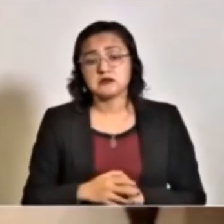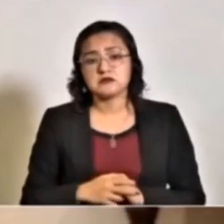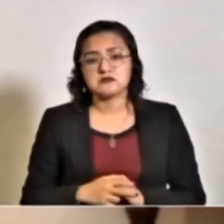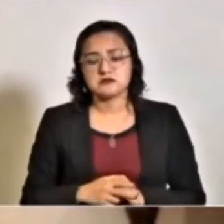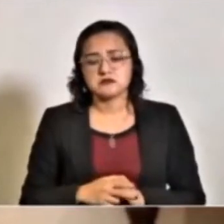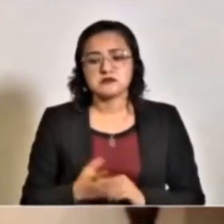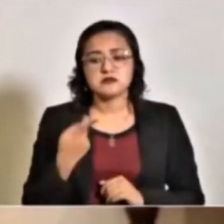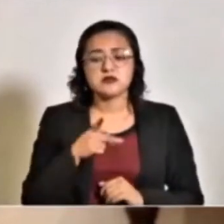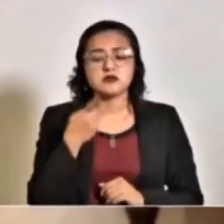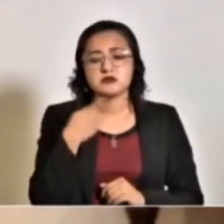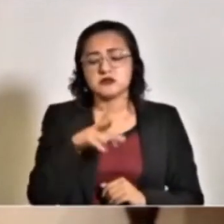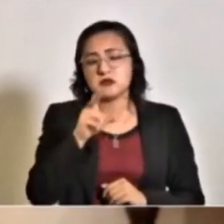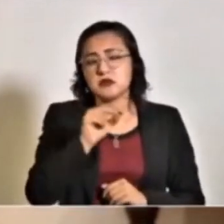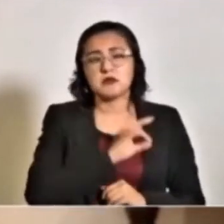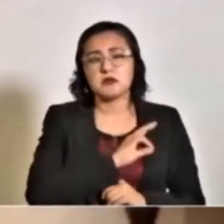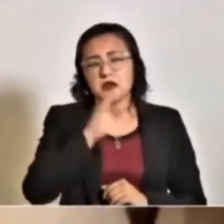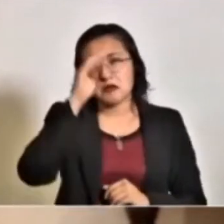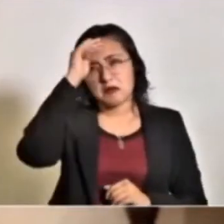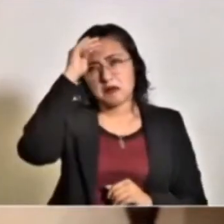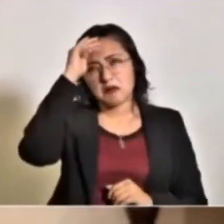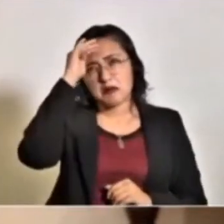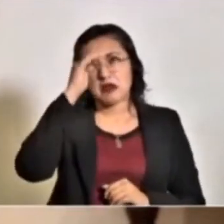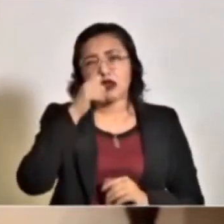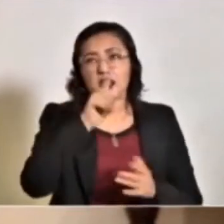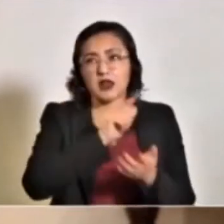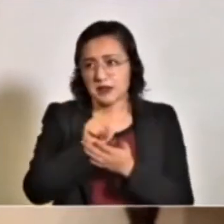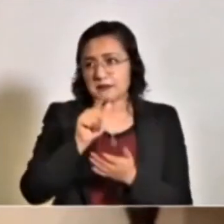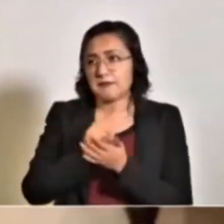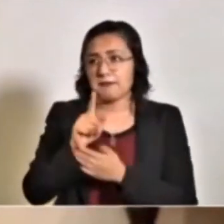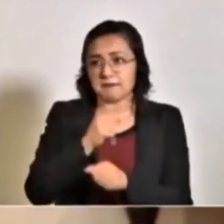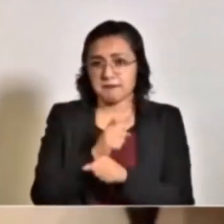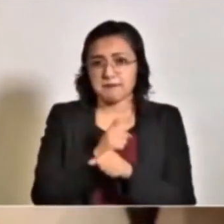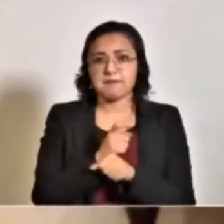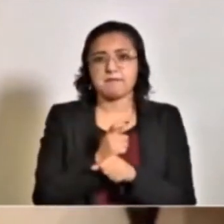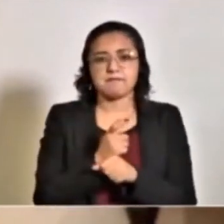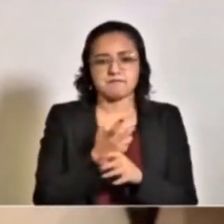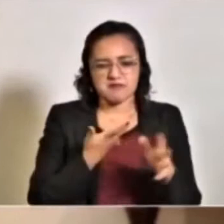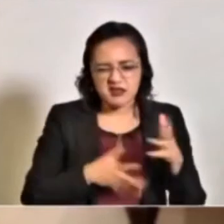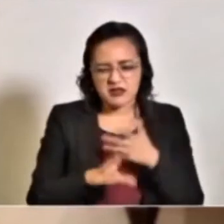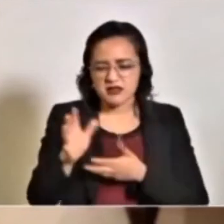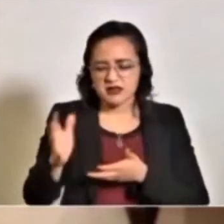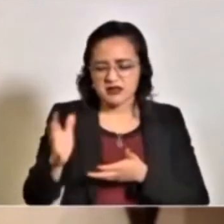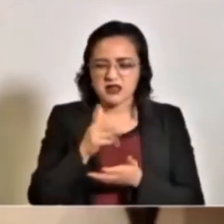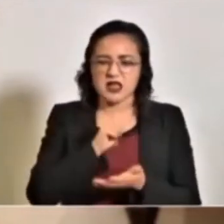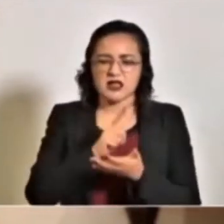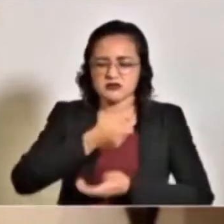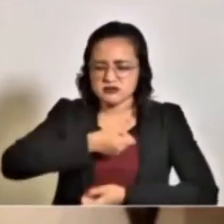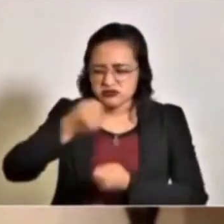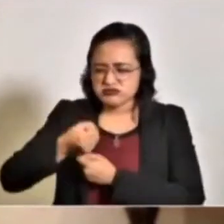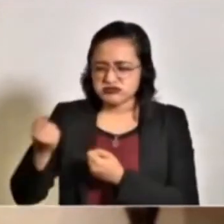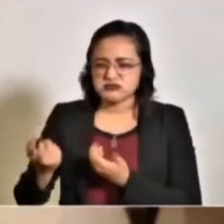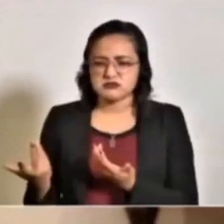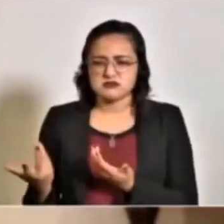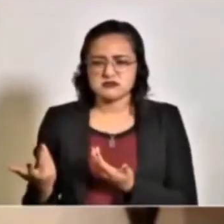pero tú no puedes pensar en sanear en tragar en fumigar